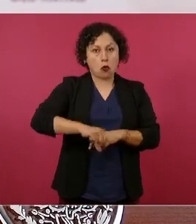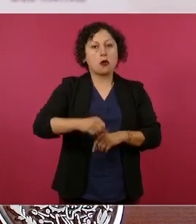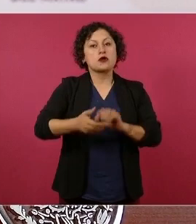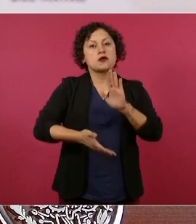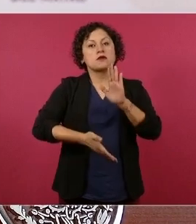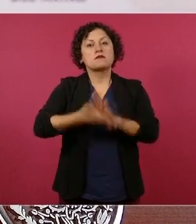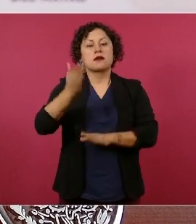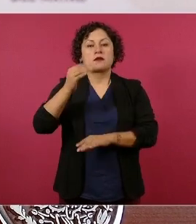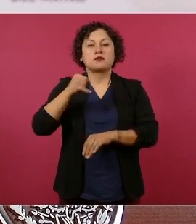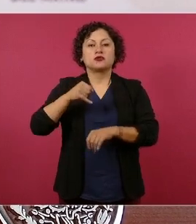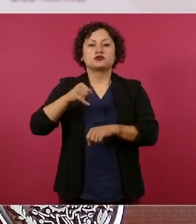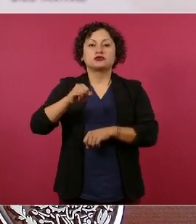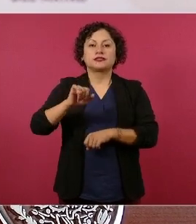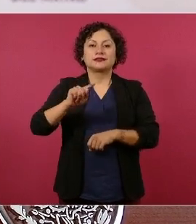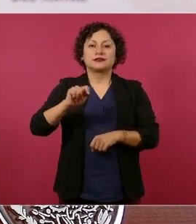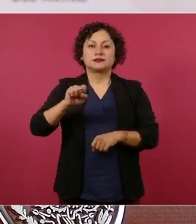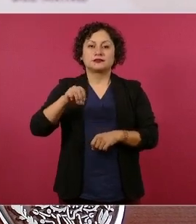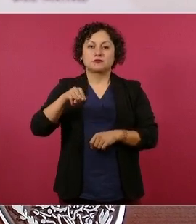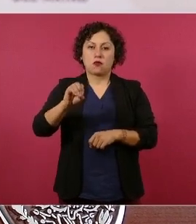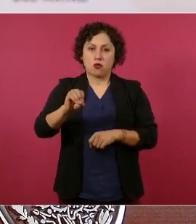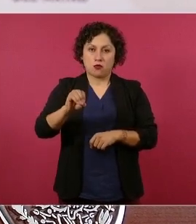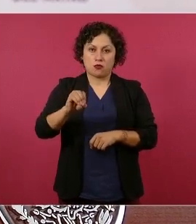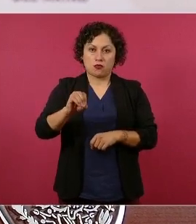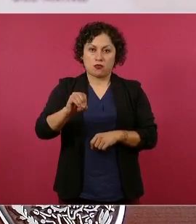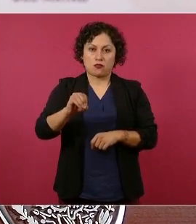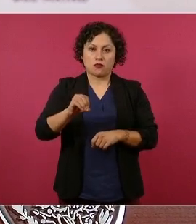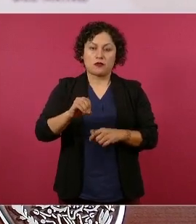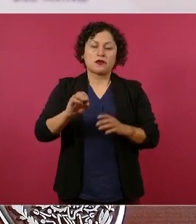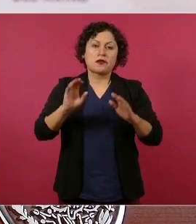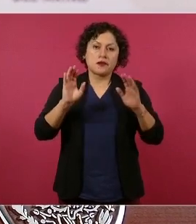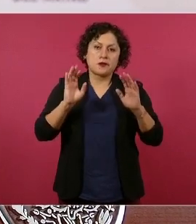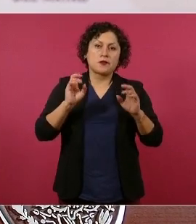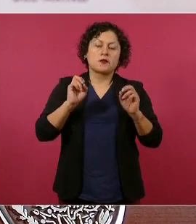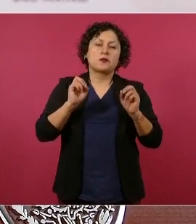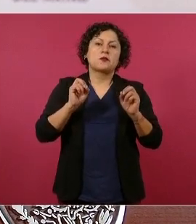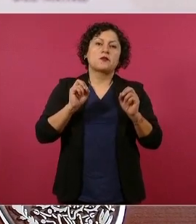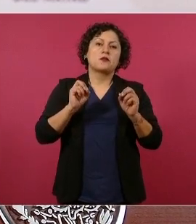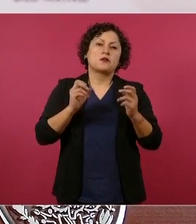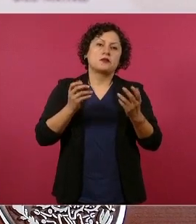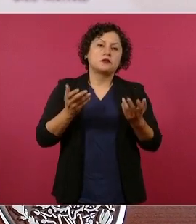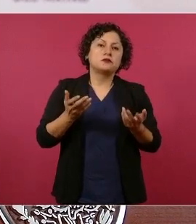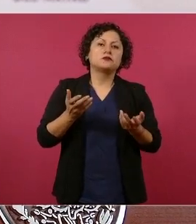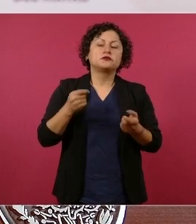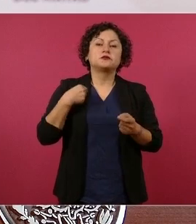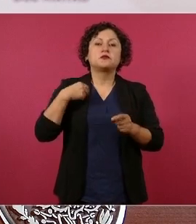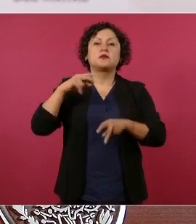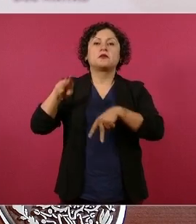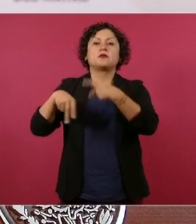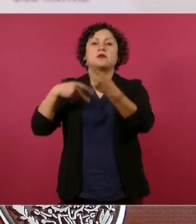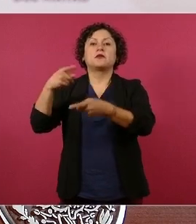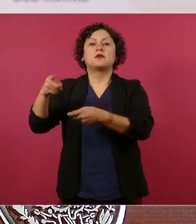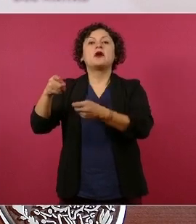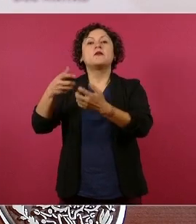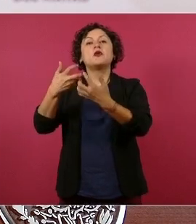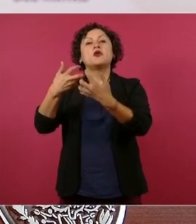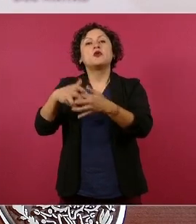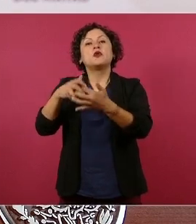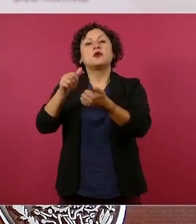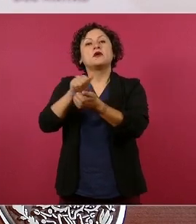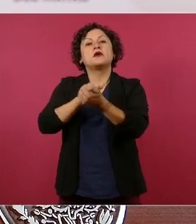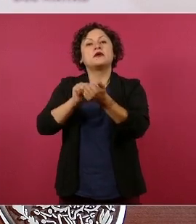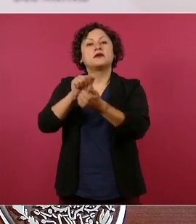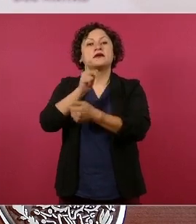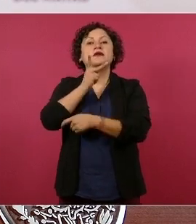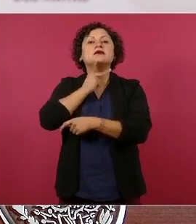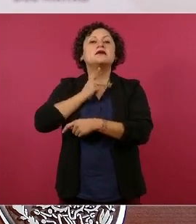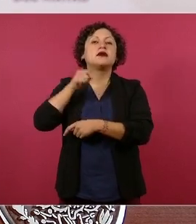el Istmo. Bueno, vamos a la refinería de Minatitlán y